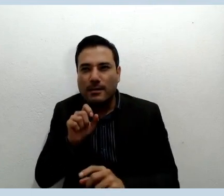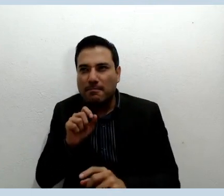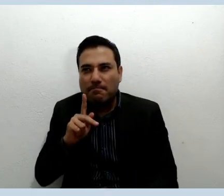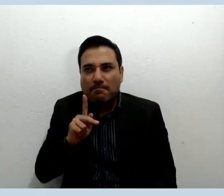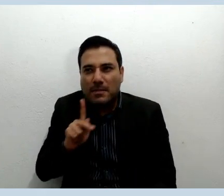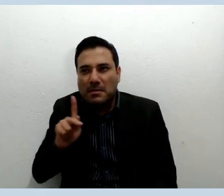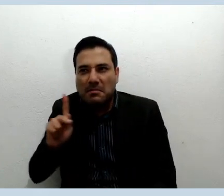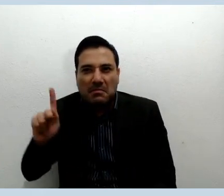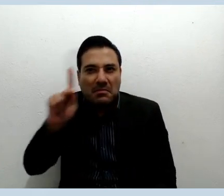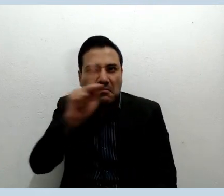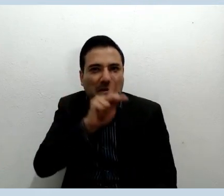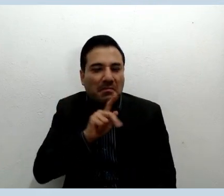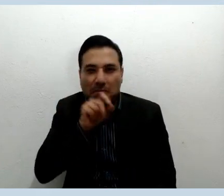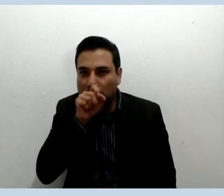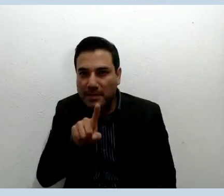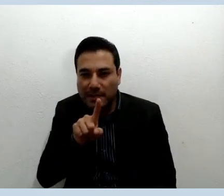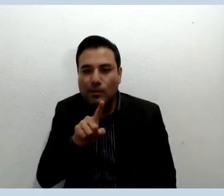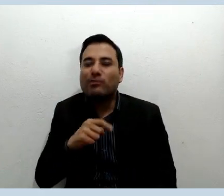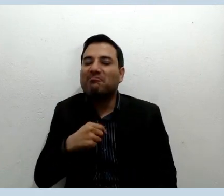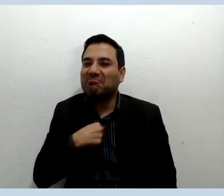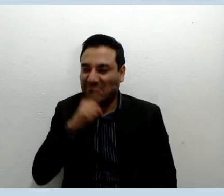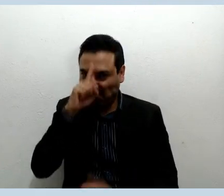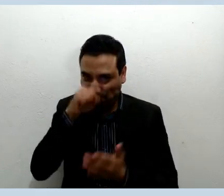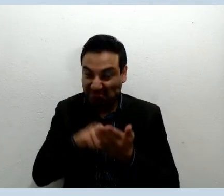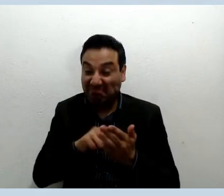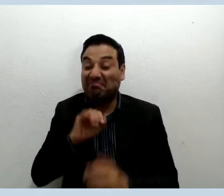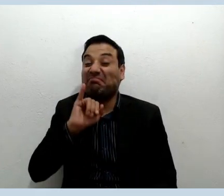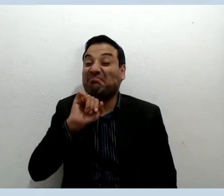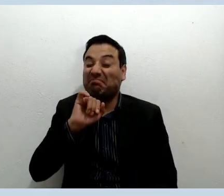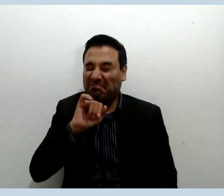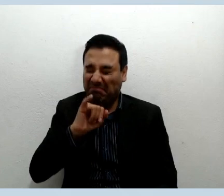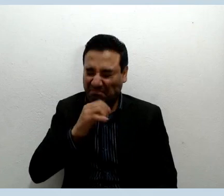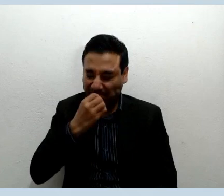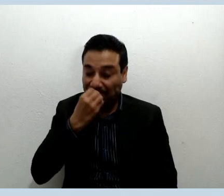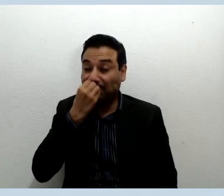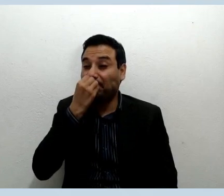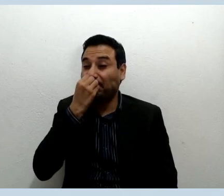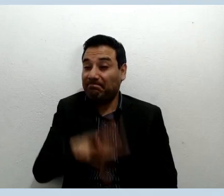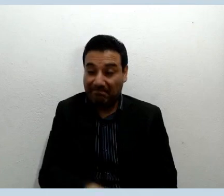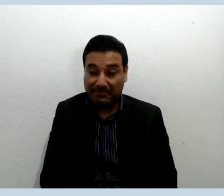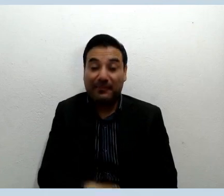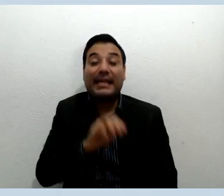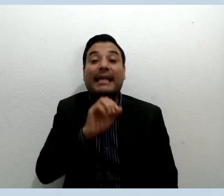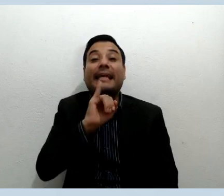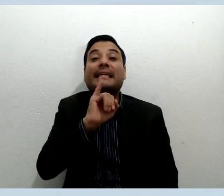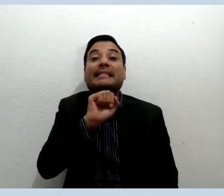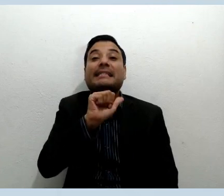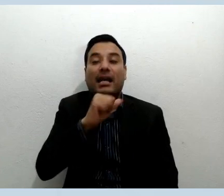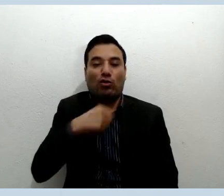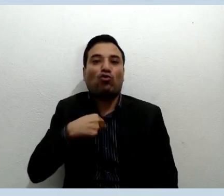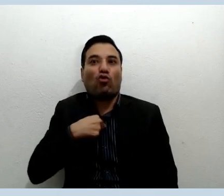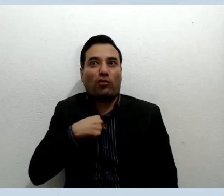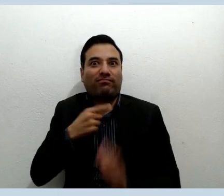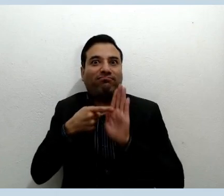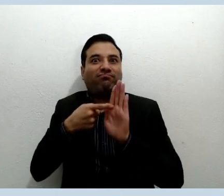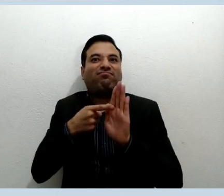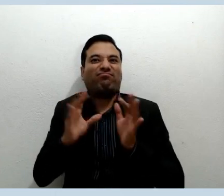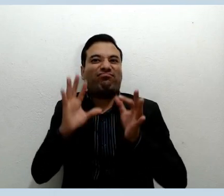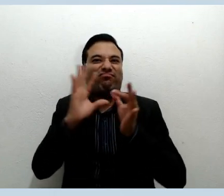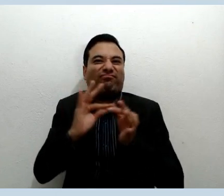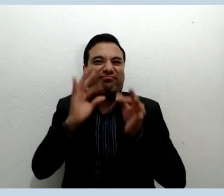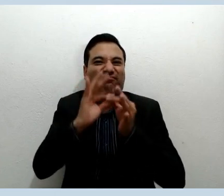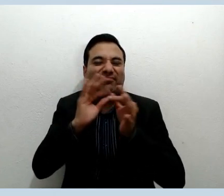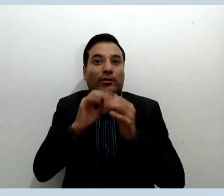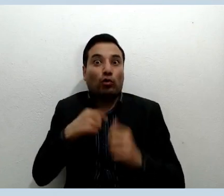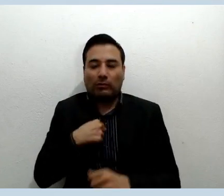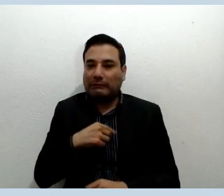que estuvo estuvo heavy porque también Isa y yo presentamos Y entonces fue o sea como que yo estaba